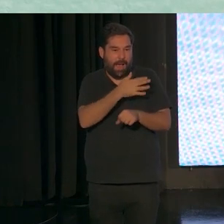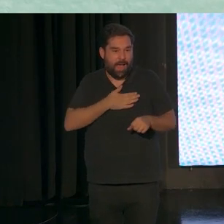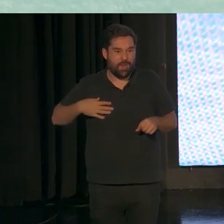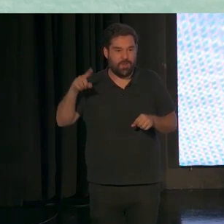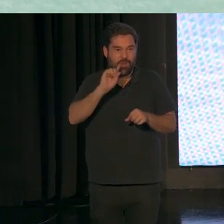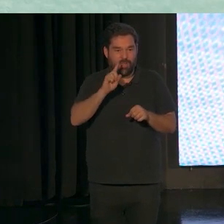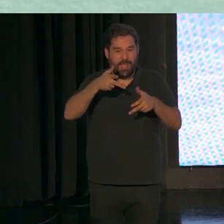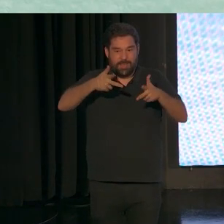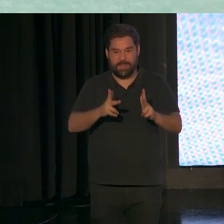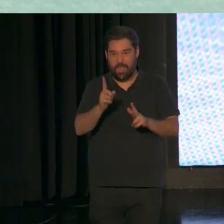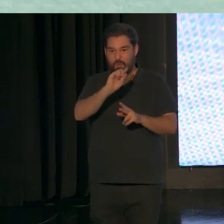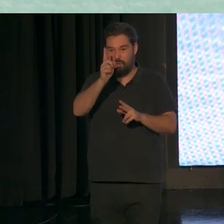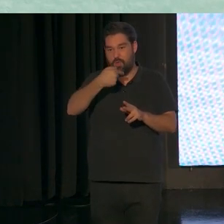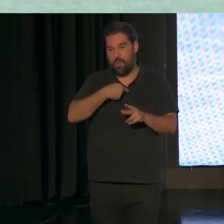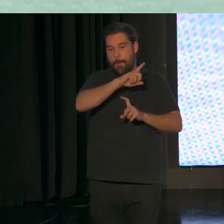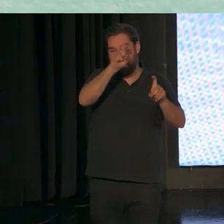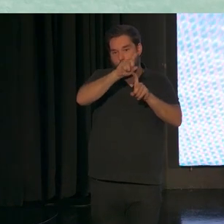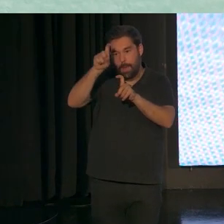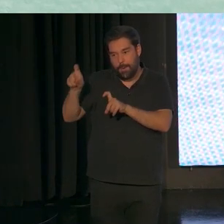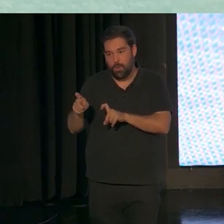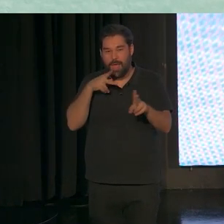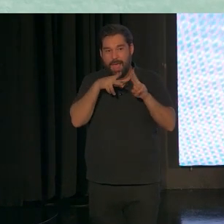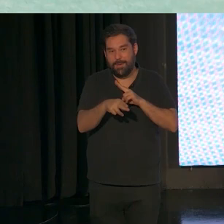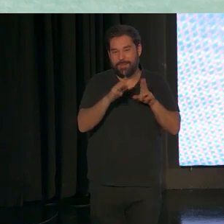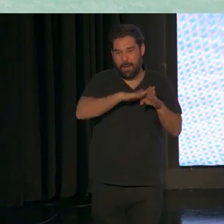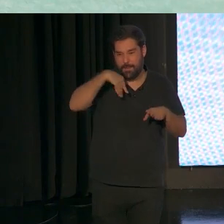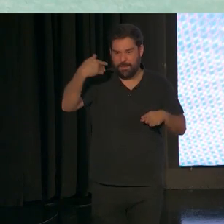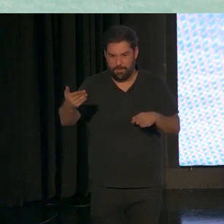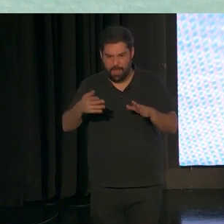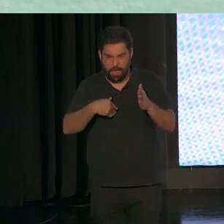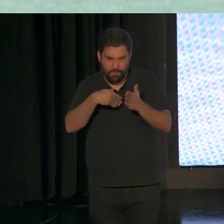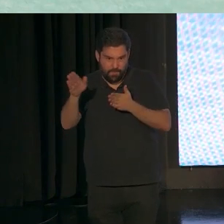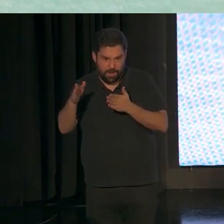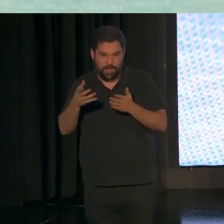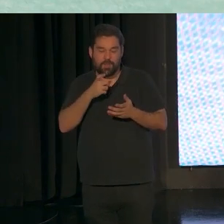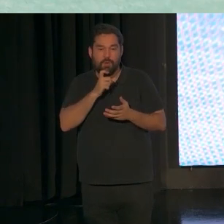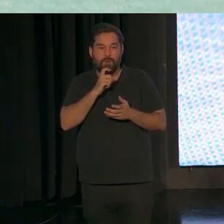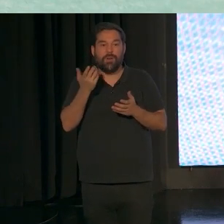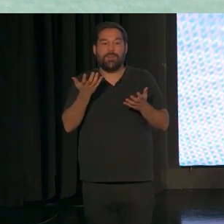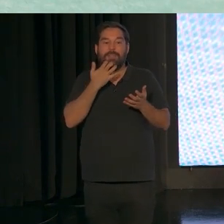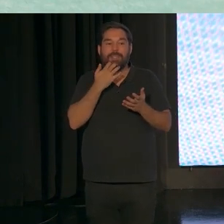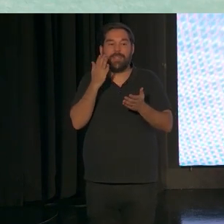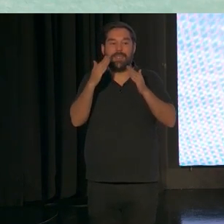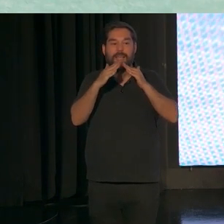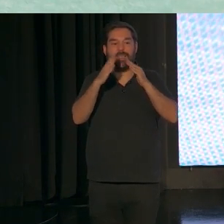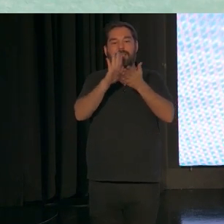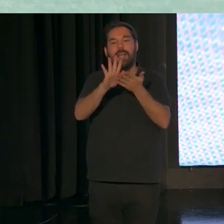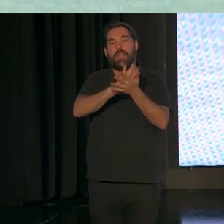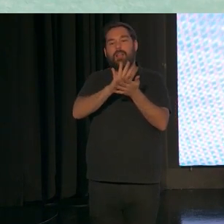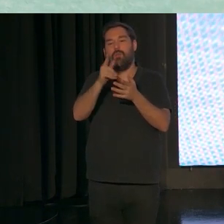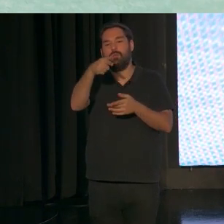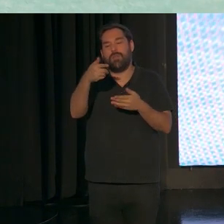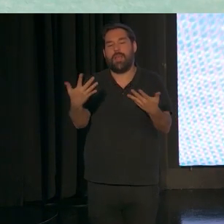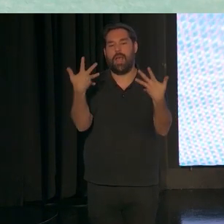poco sentado en clase tengo algunas preguntas Cómo hago para evitar que se escape si en casa Está tranquilo que quería recomendarme algo que a